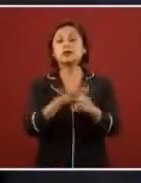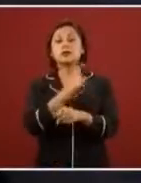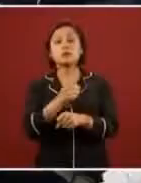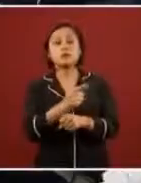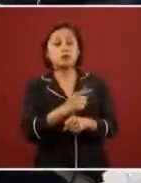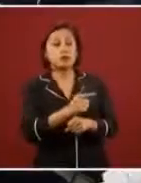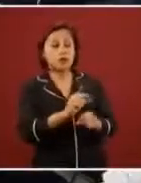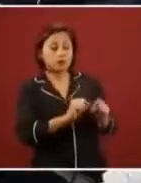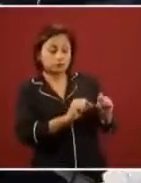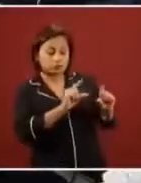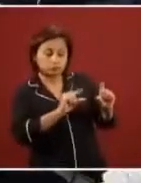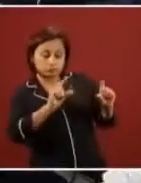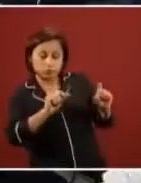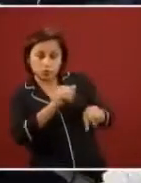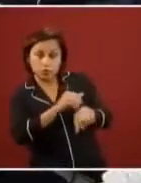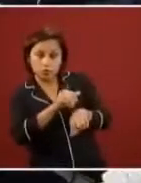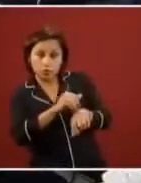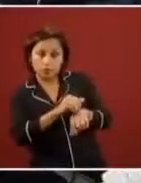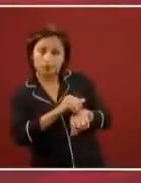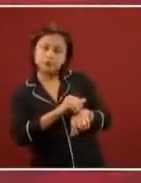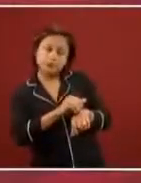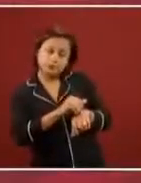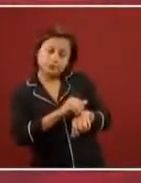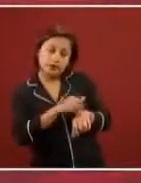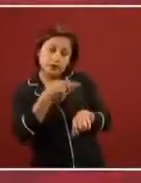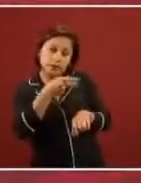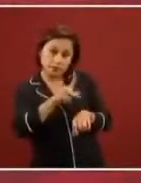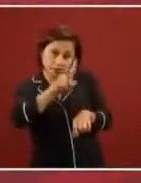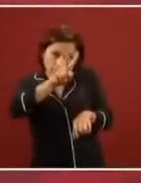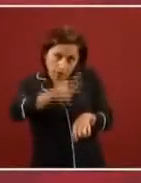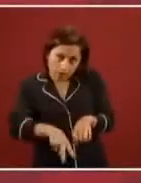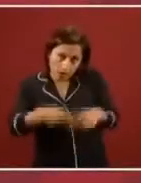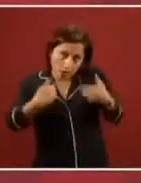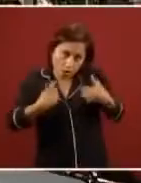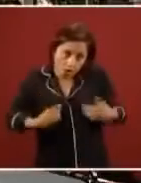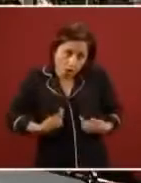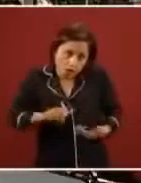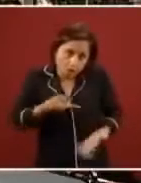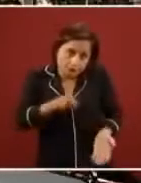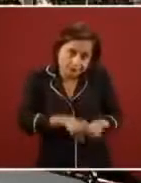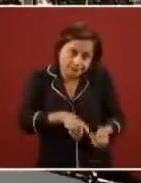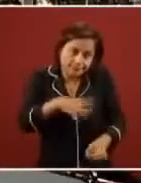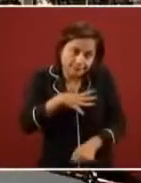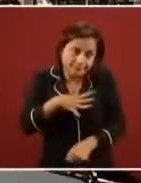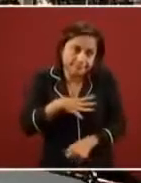humanos, ¿sí? Y es mi trabajo y vamos a salir adelante. Gracias.